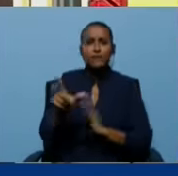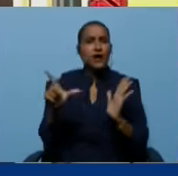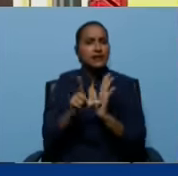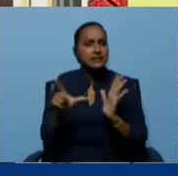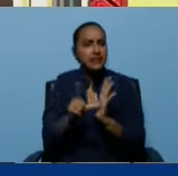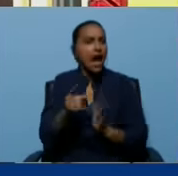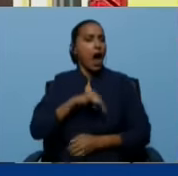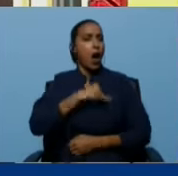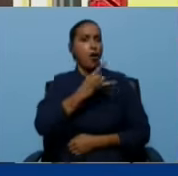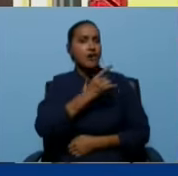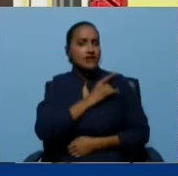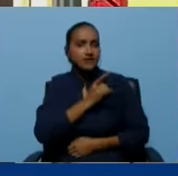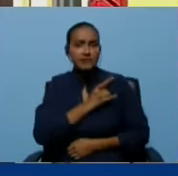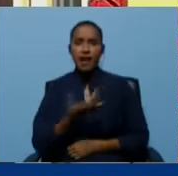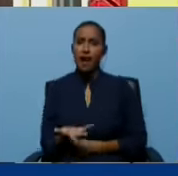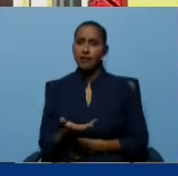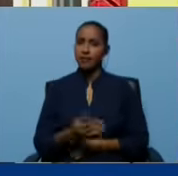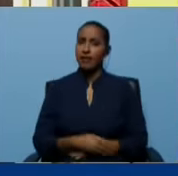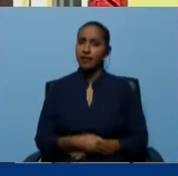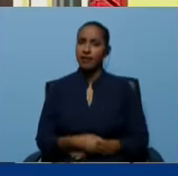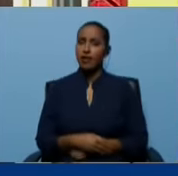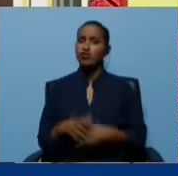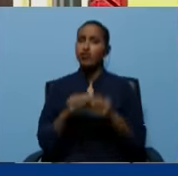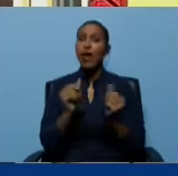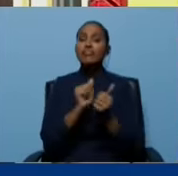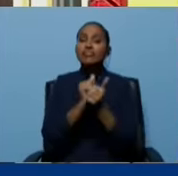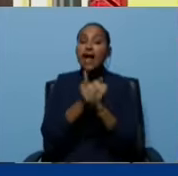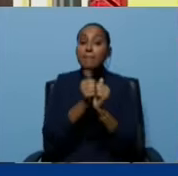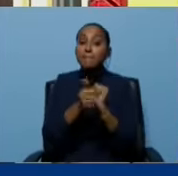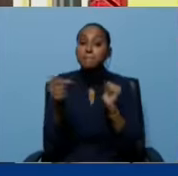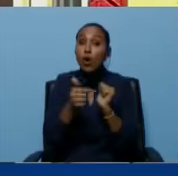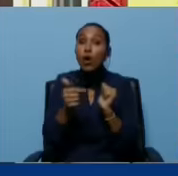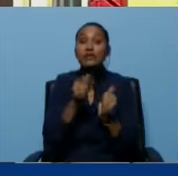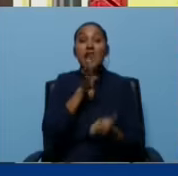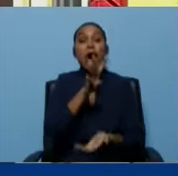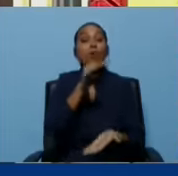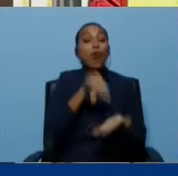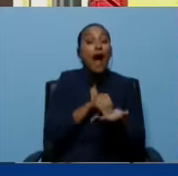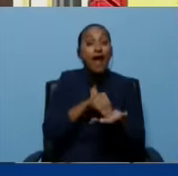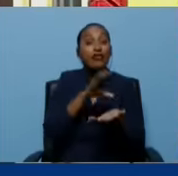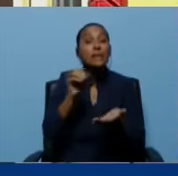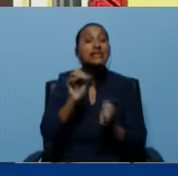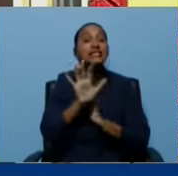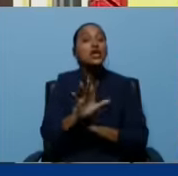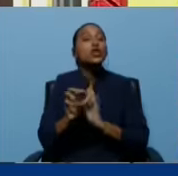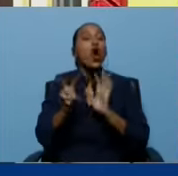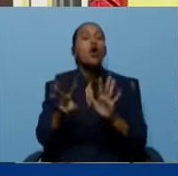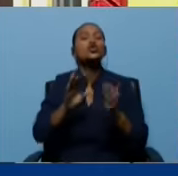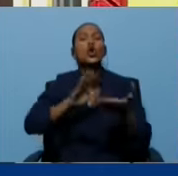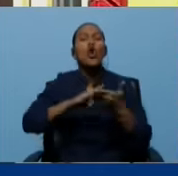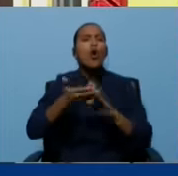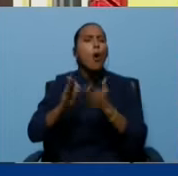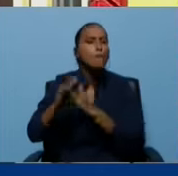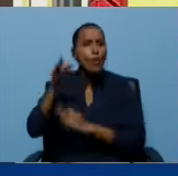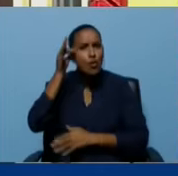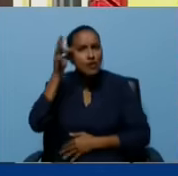las universidades, el deporte en los 4.508 circuitos